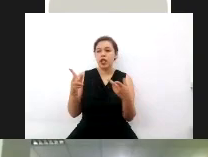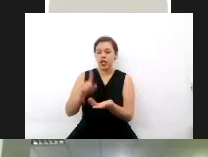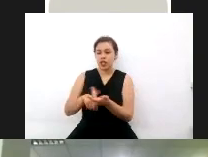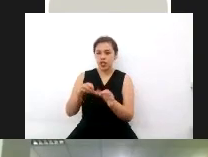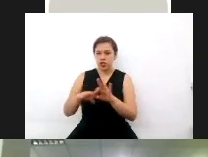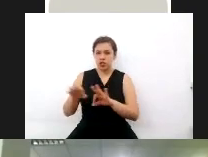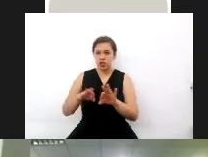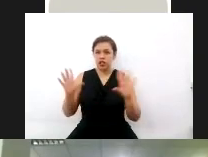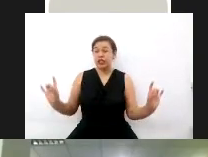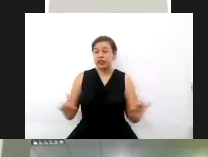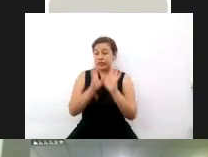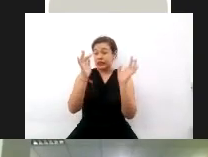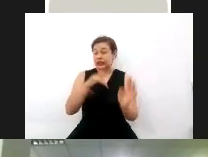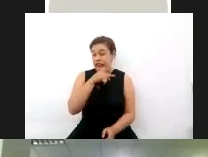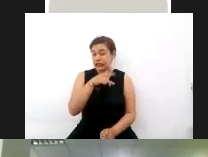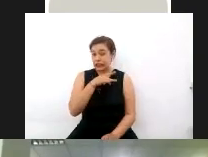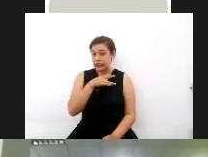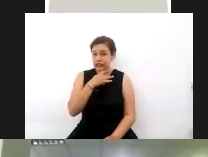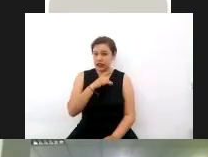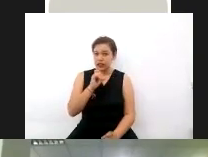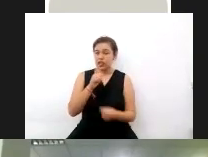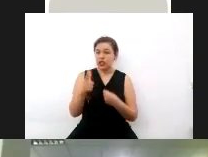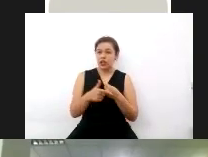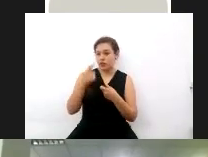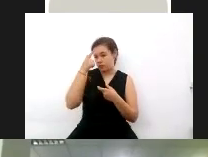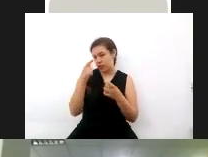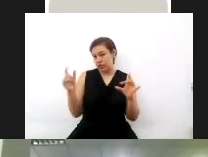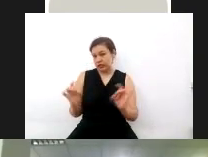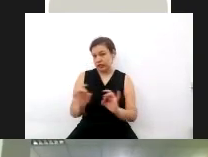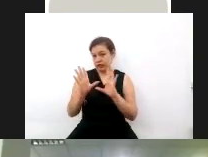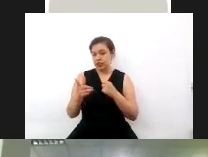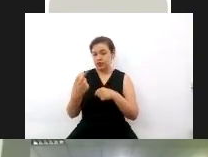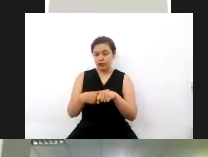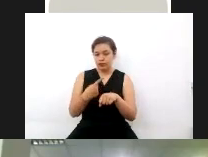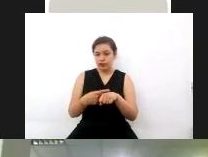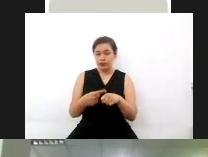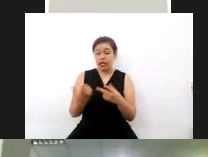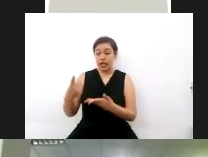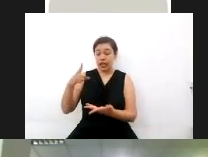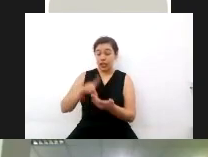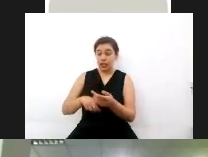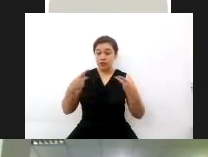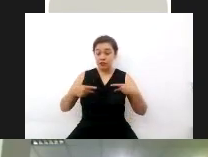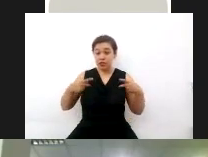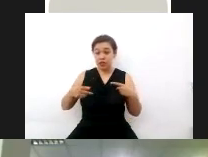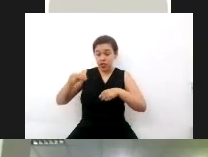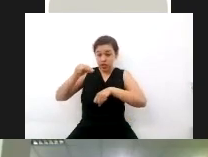alguna sintomatología. Esto es para un caso epidemiológico. Si dentro de la guardería hay personal